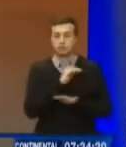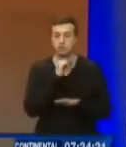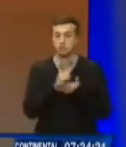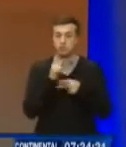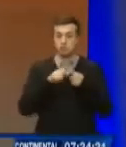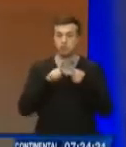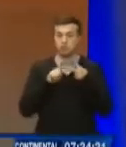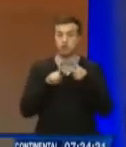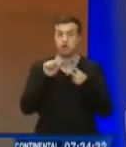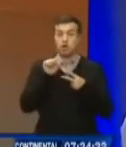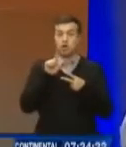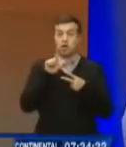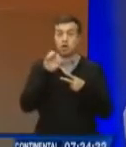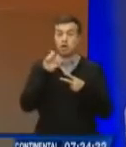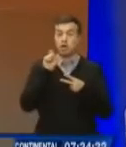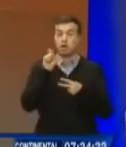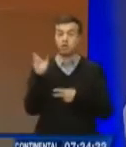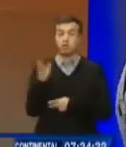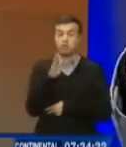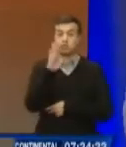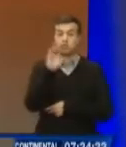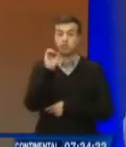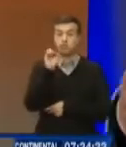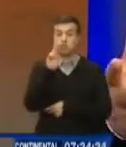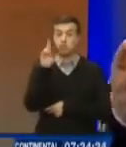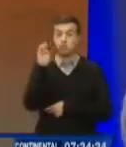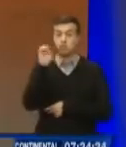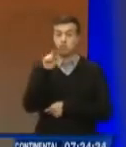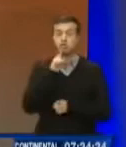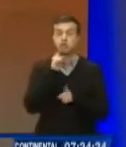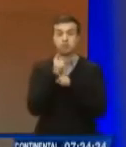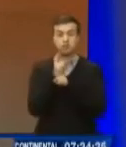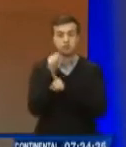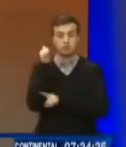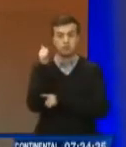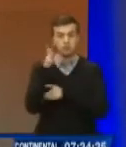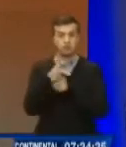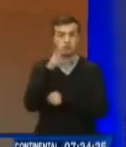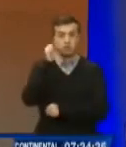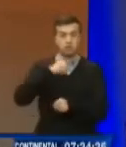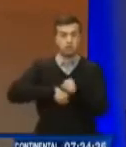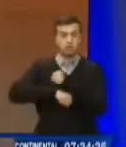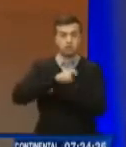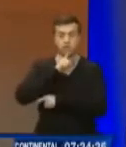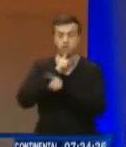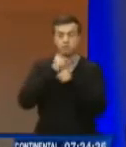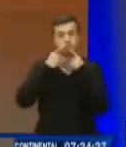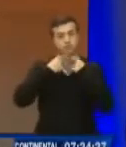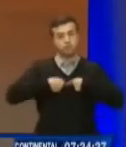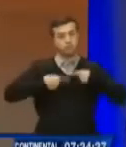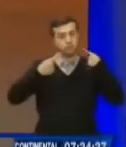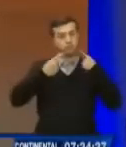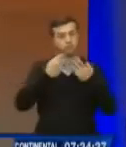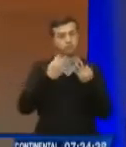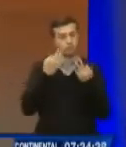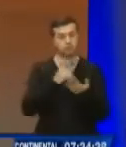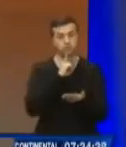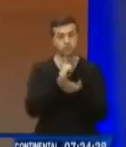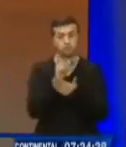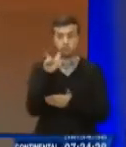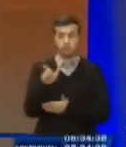de la torre que incluso ya en los corrillos de la propia federación y en las declaraciones públicas que ha hecho